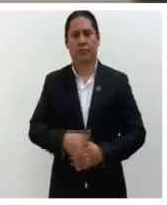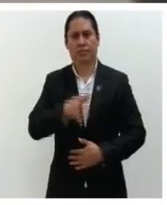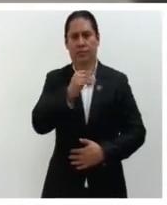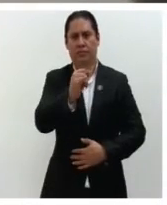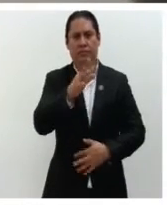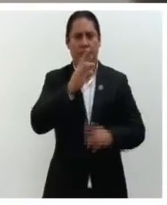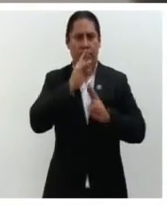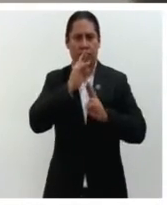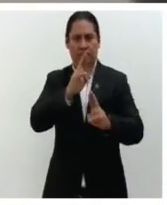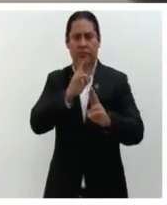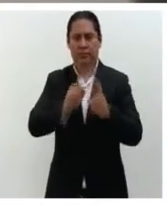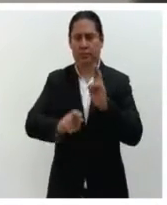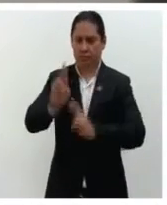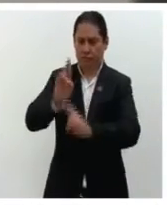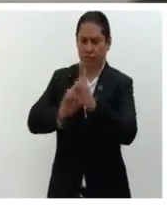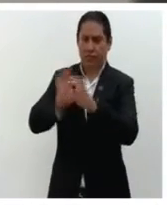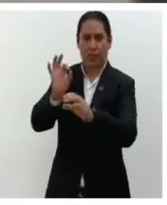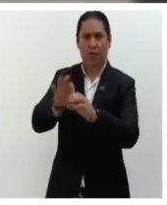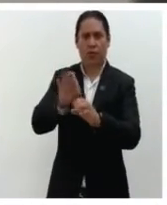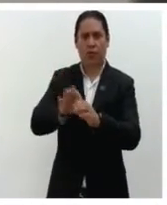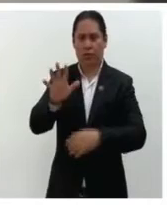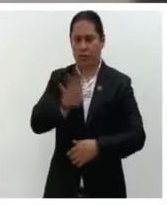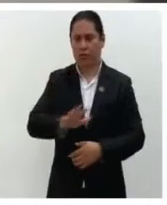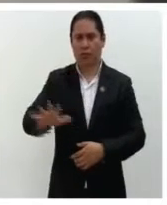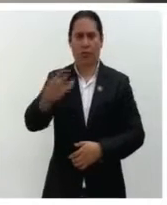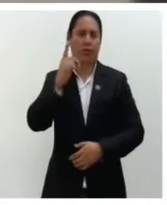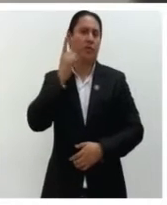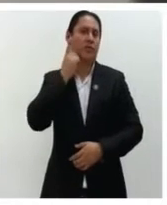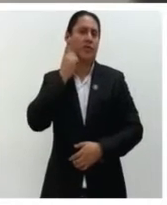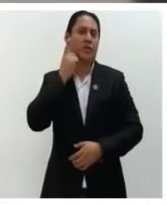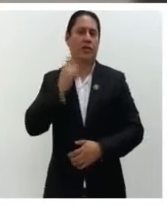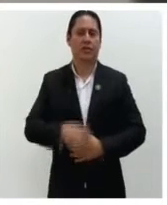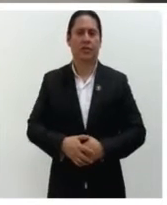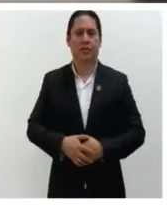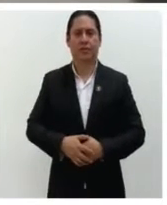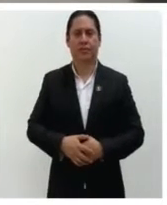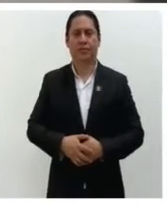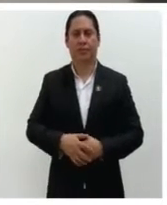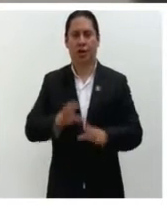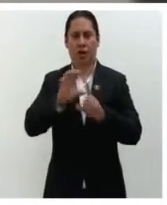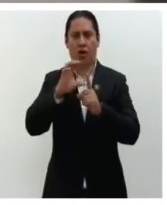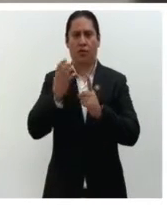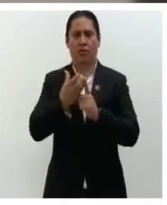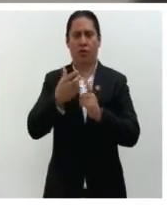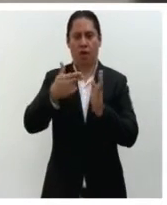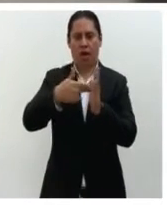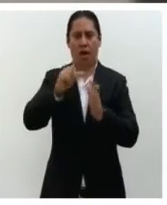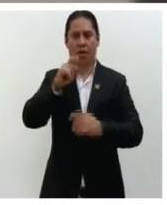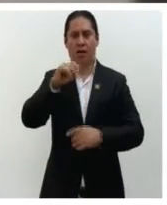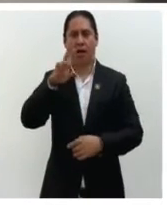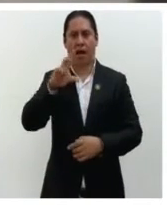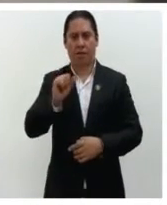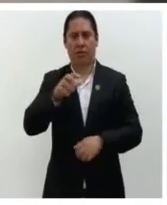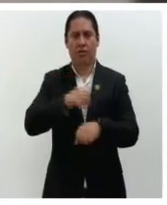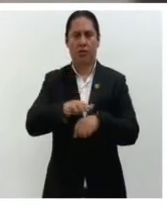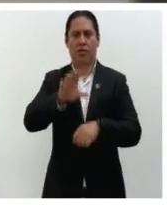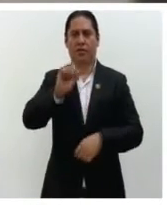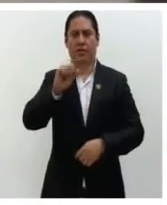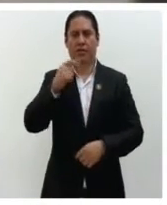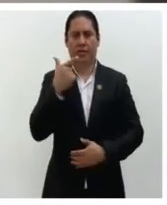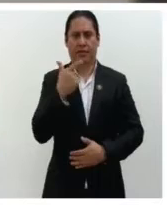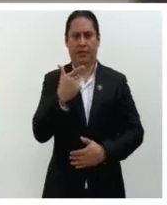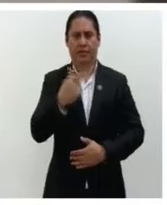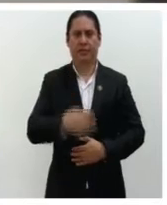Así lo resolvieron y dictaminaron por unanimidad de votos los diputados y diputadas presentes de la Comisión de Hacienda de la